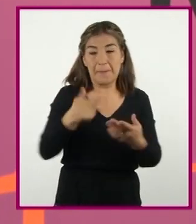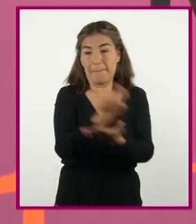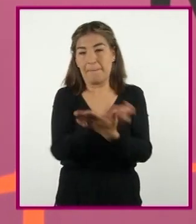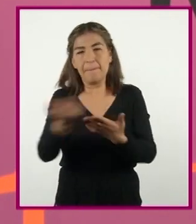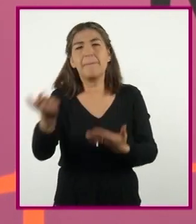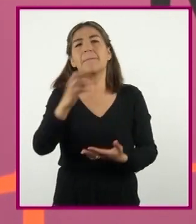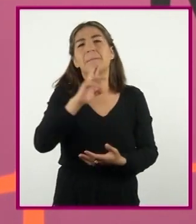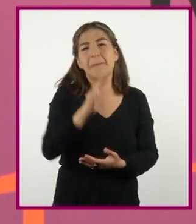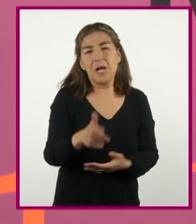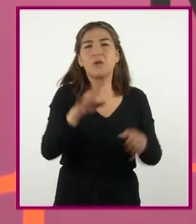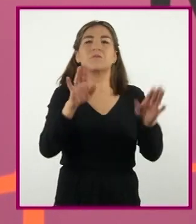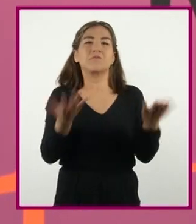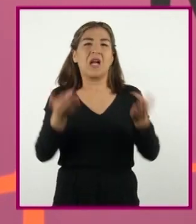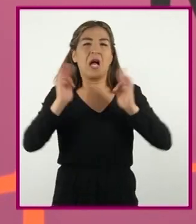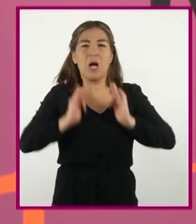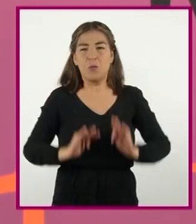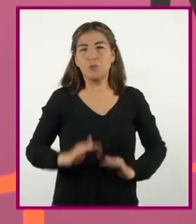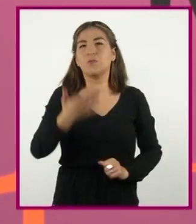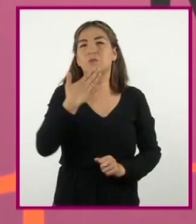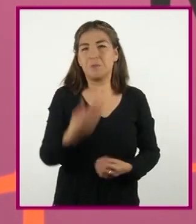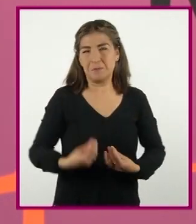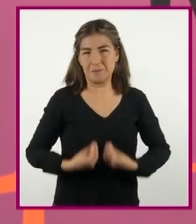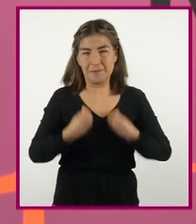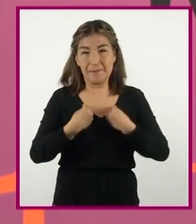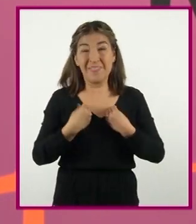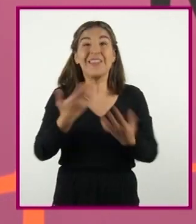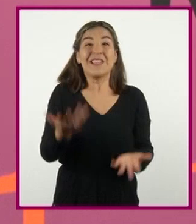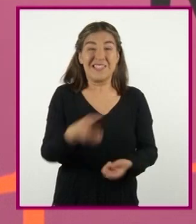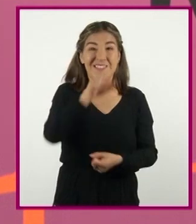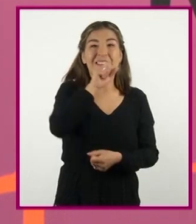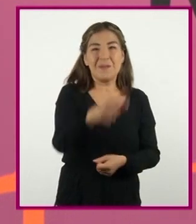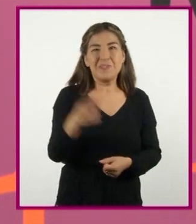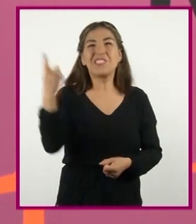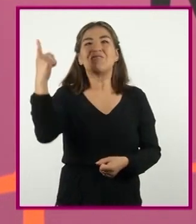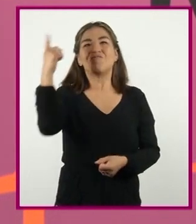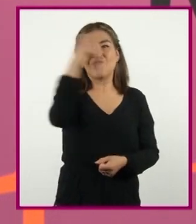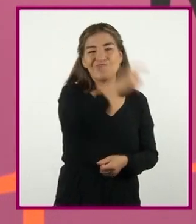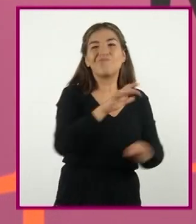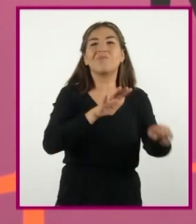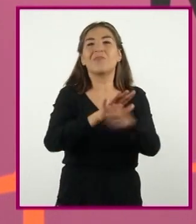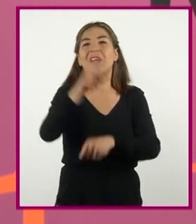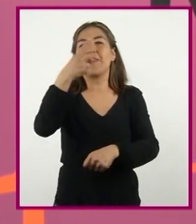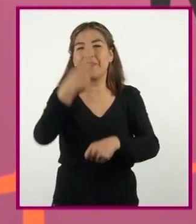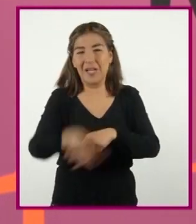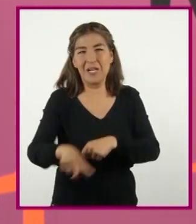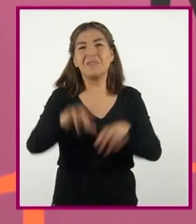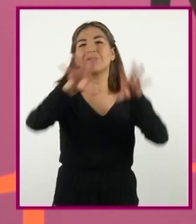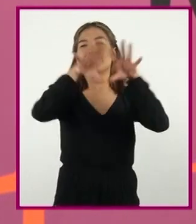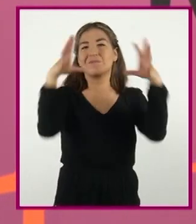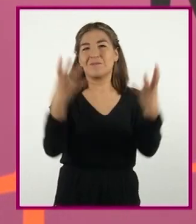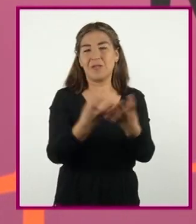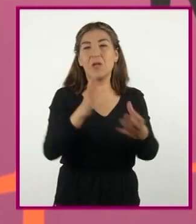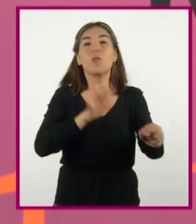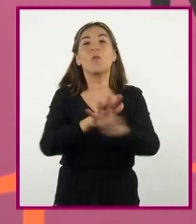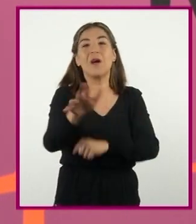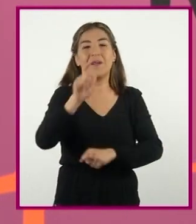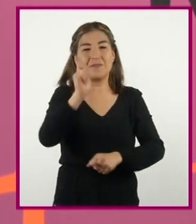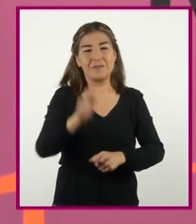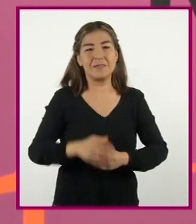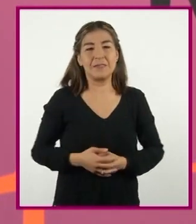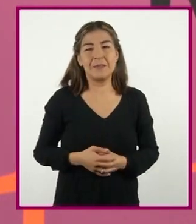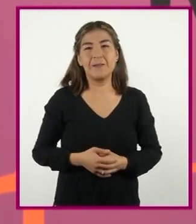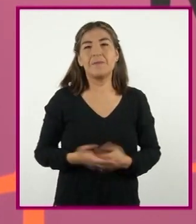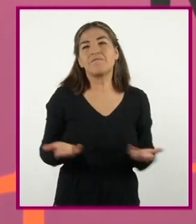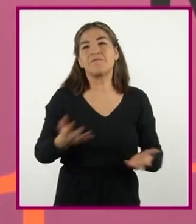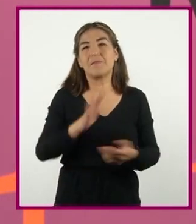mayores comodidades, pero también ha provocado efectos nocivos sobre el planeta, como el agotamiento de